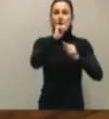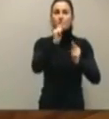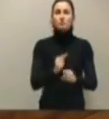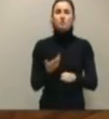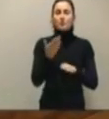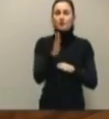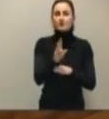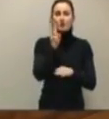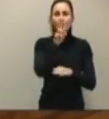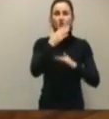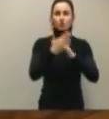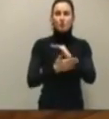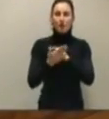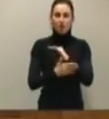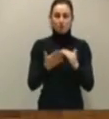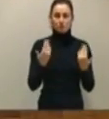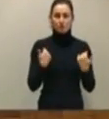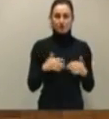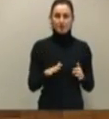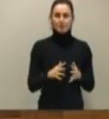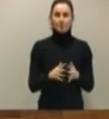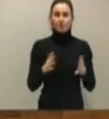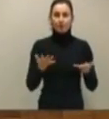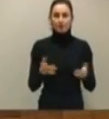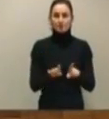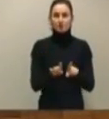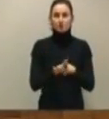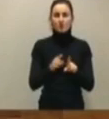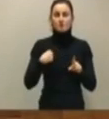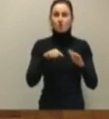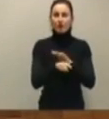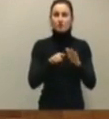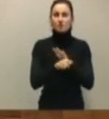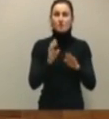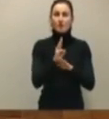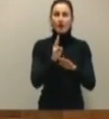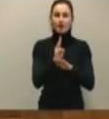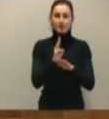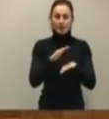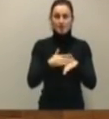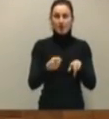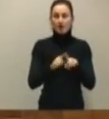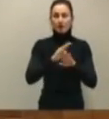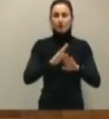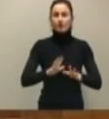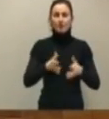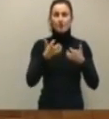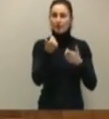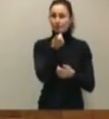grupos. Veamos los plazos que según la tramitación parlamentaria, y digo, el presupuesto que finalmente no fue